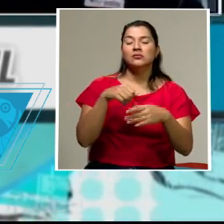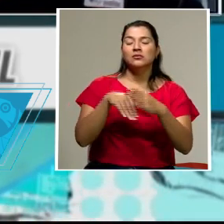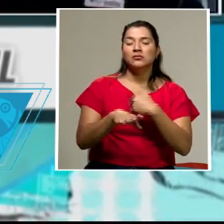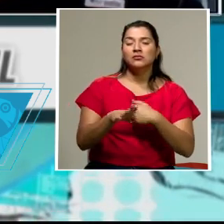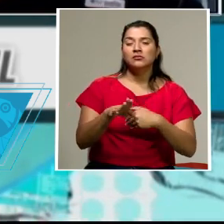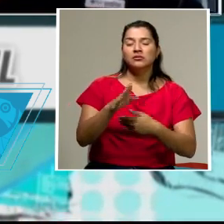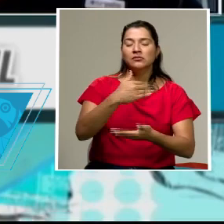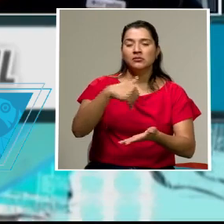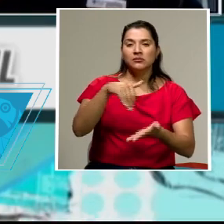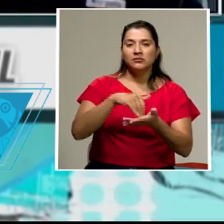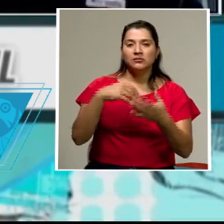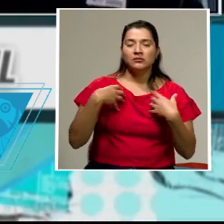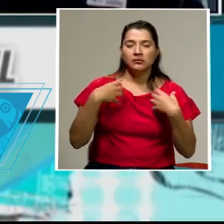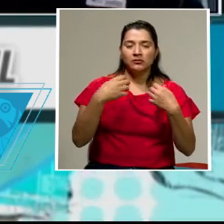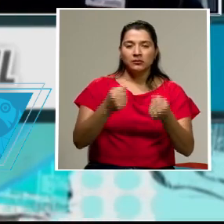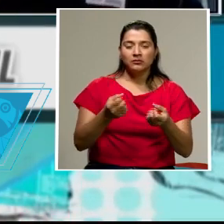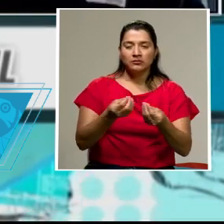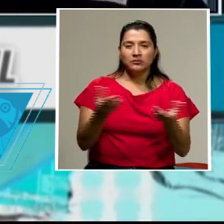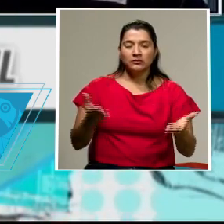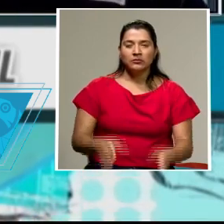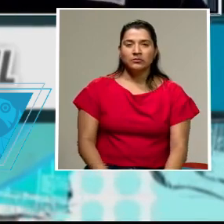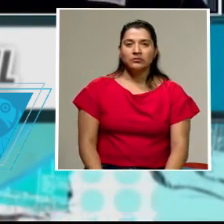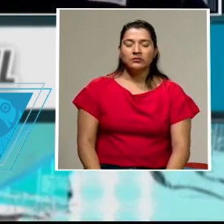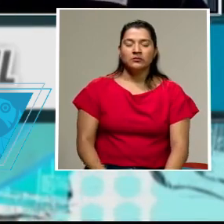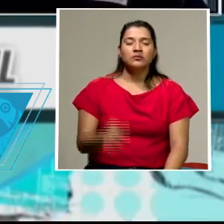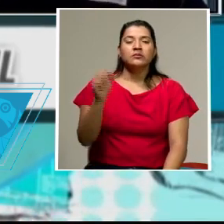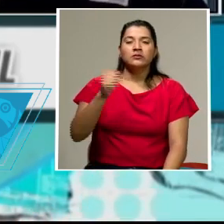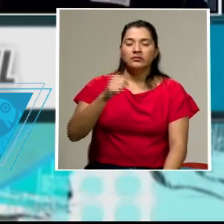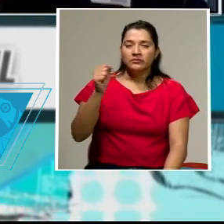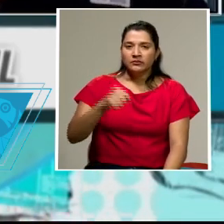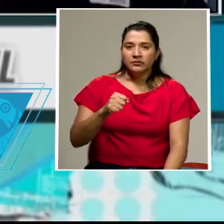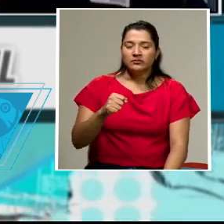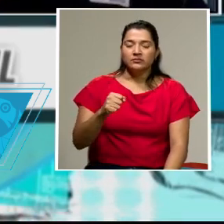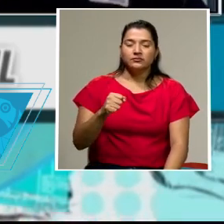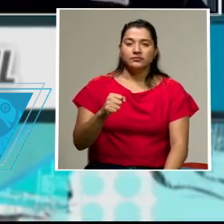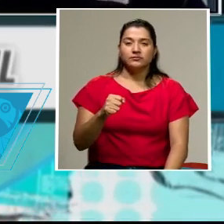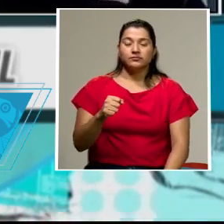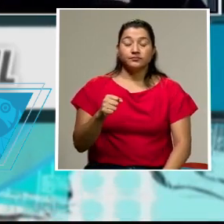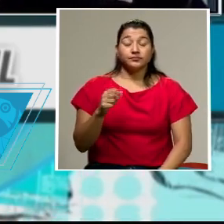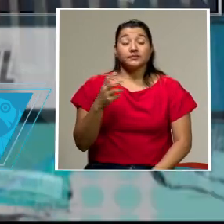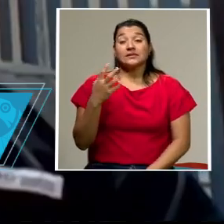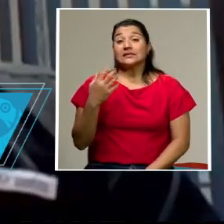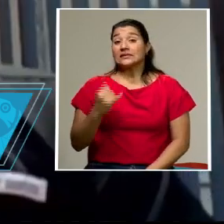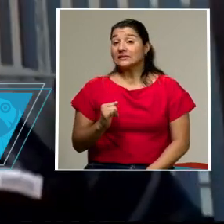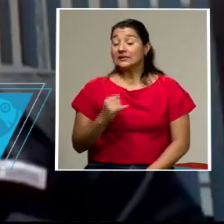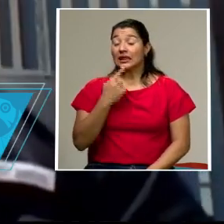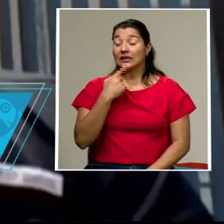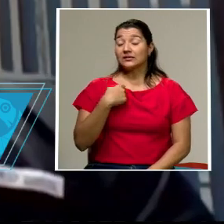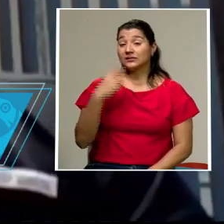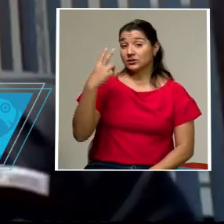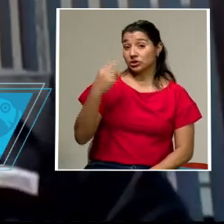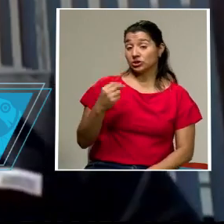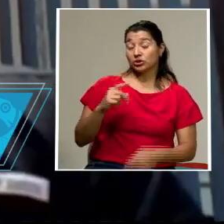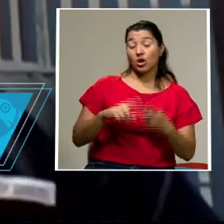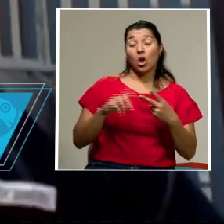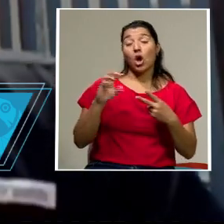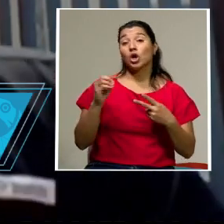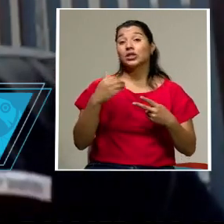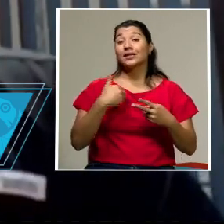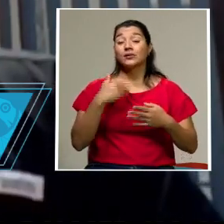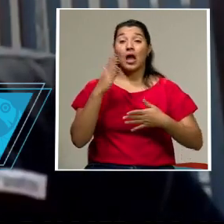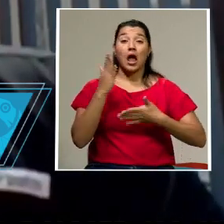en los centros médicos públicos. Si no se contara con la colaboración o tuviéramos algún